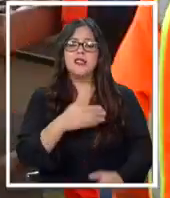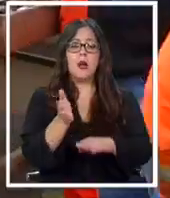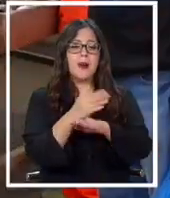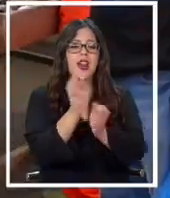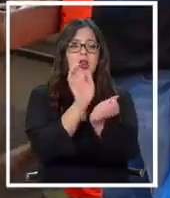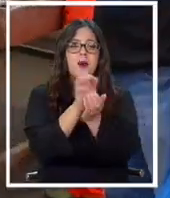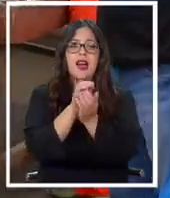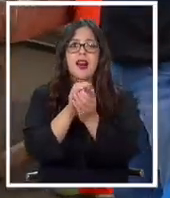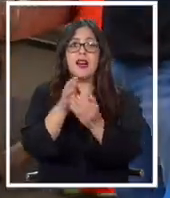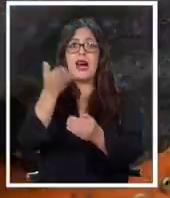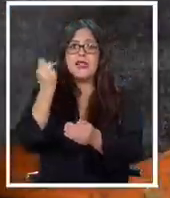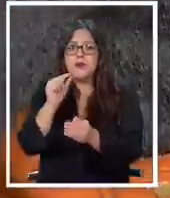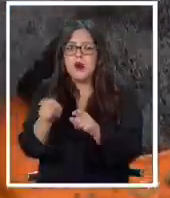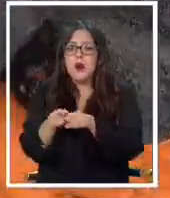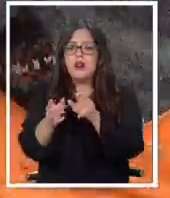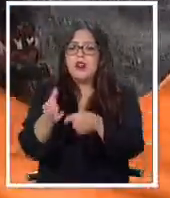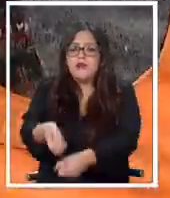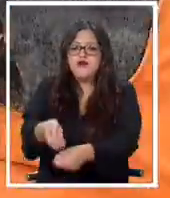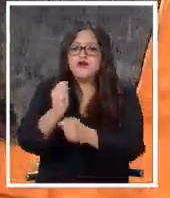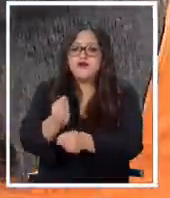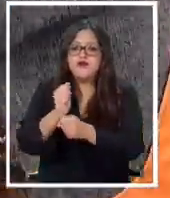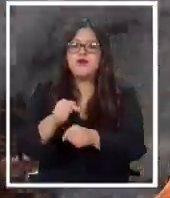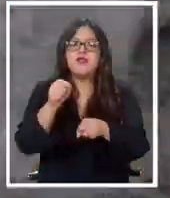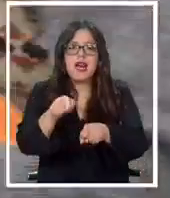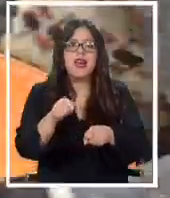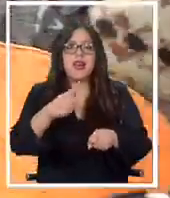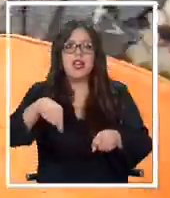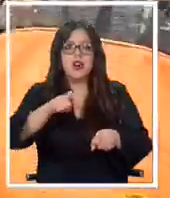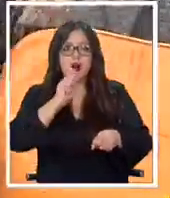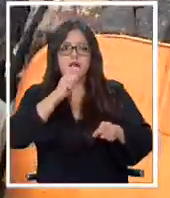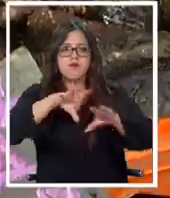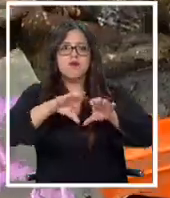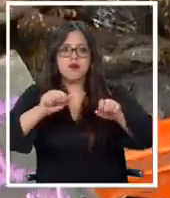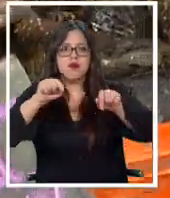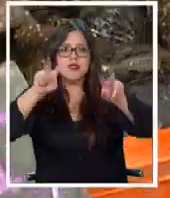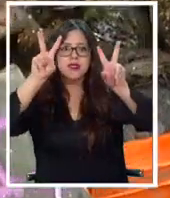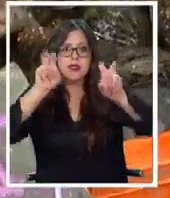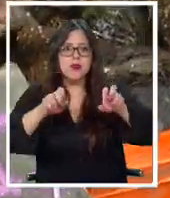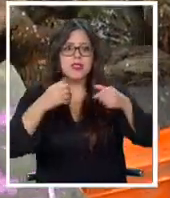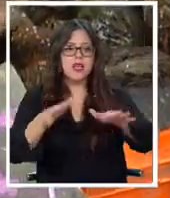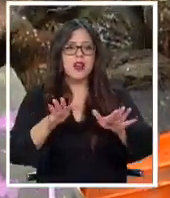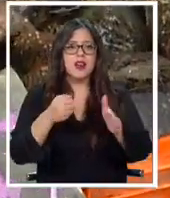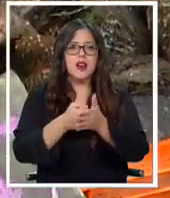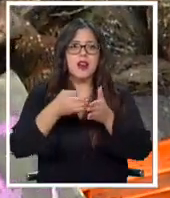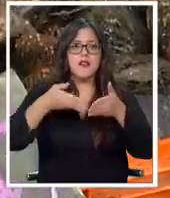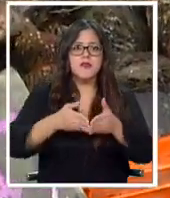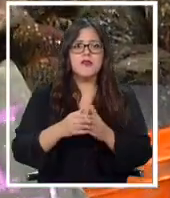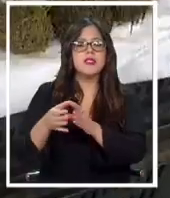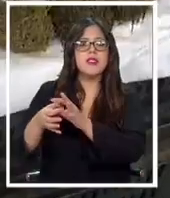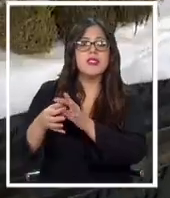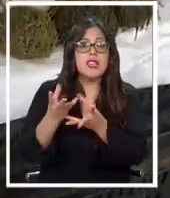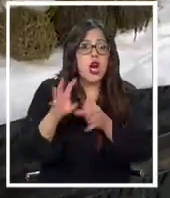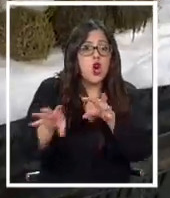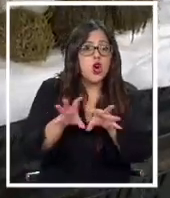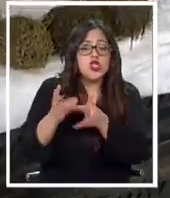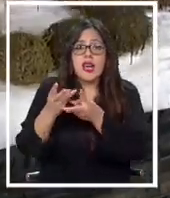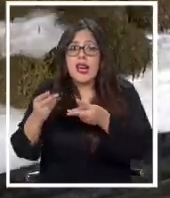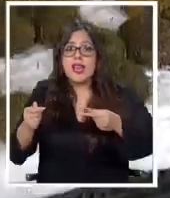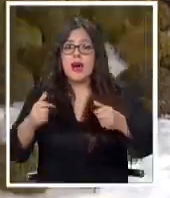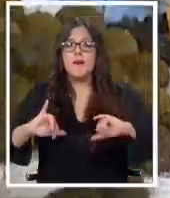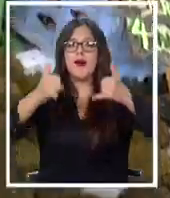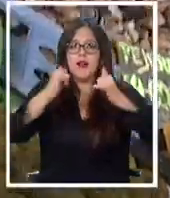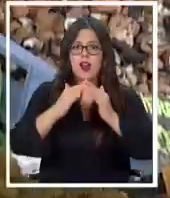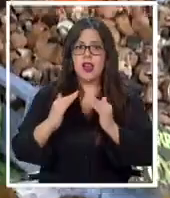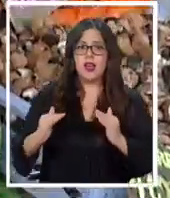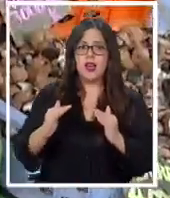mariscos recién salidos del mar es lo que prometen en el principal terminal pesquero de la ciudad puerto. Productos de calidad para disfrutar en